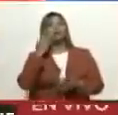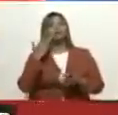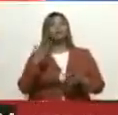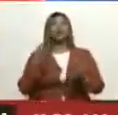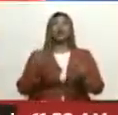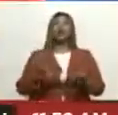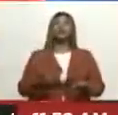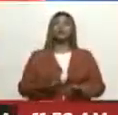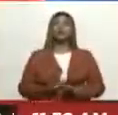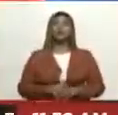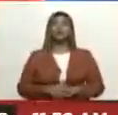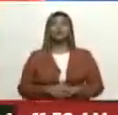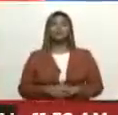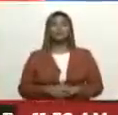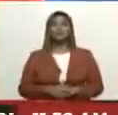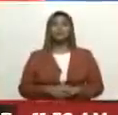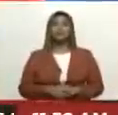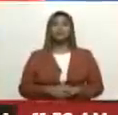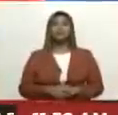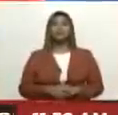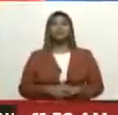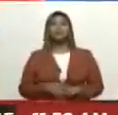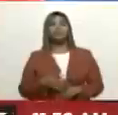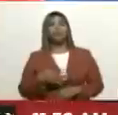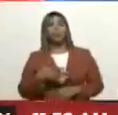normalizar, en donde de pronto,